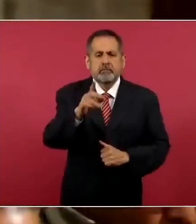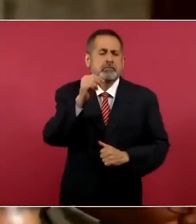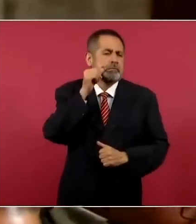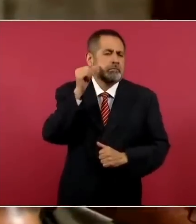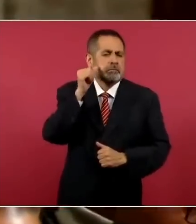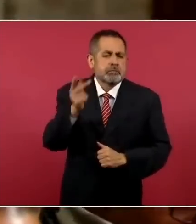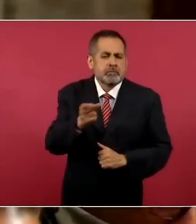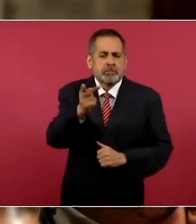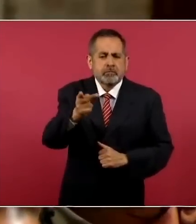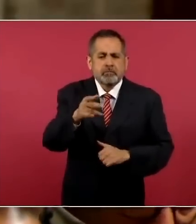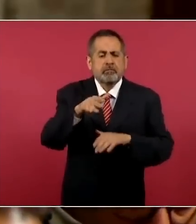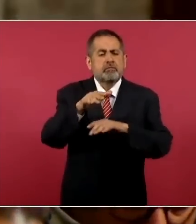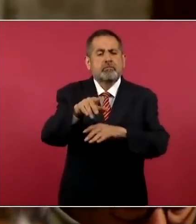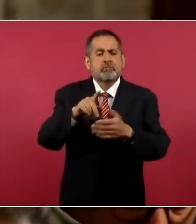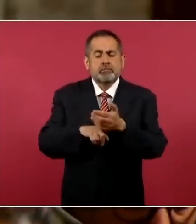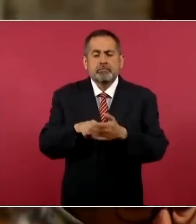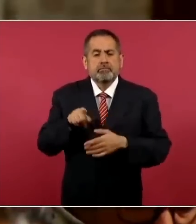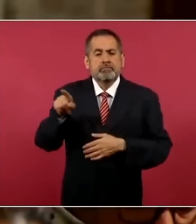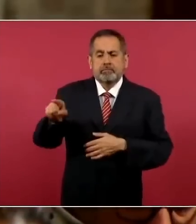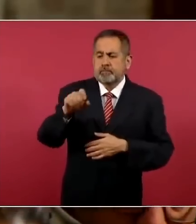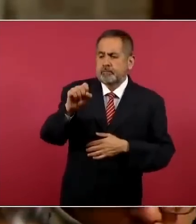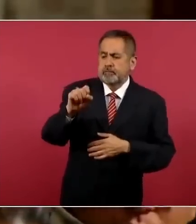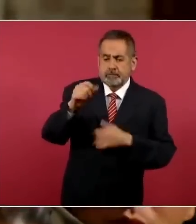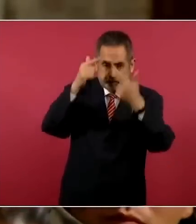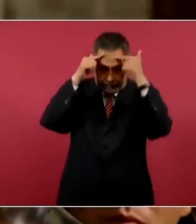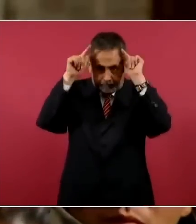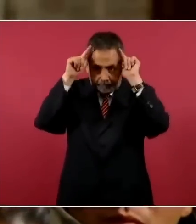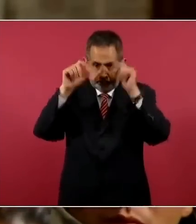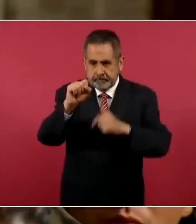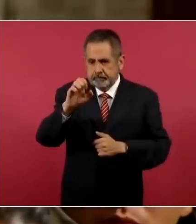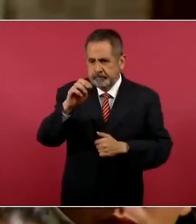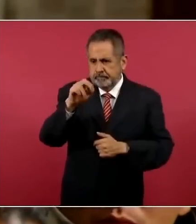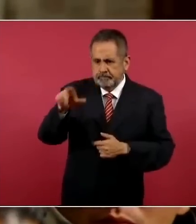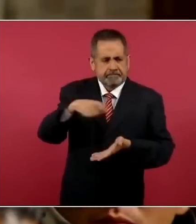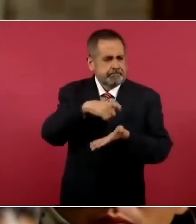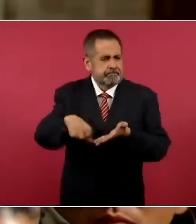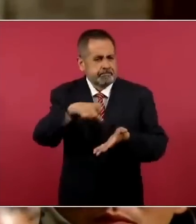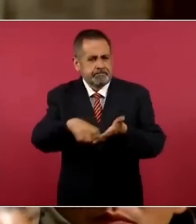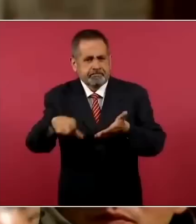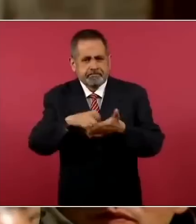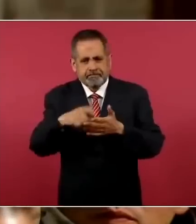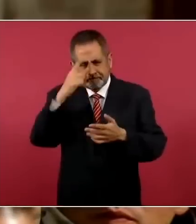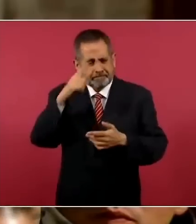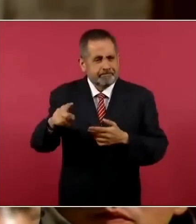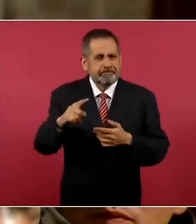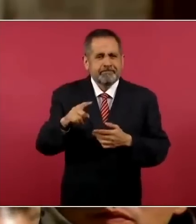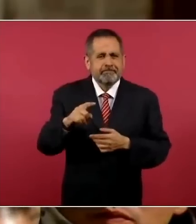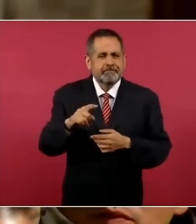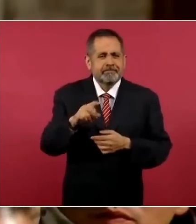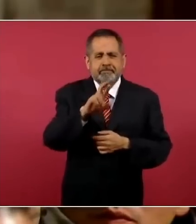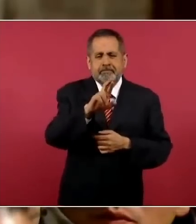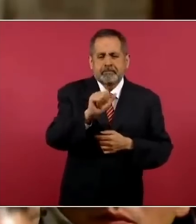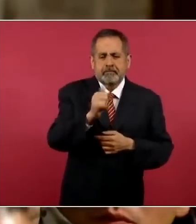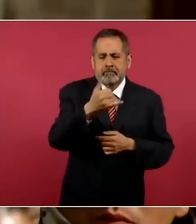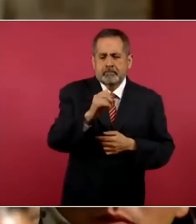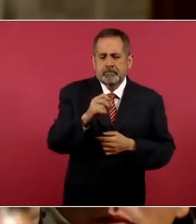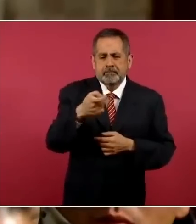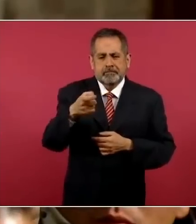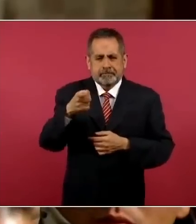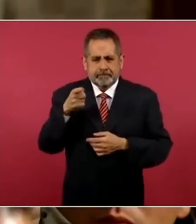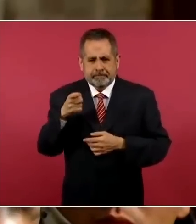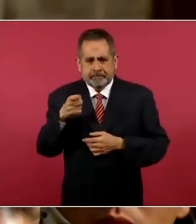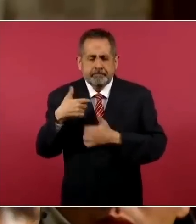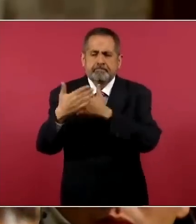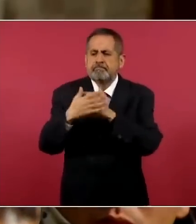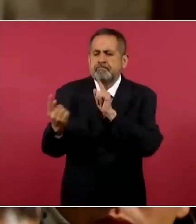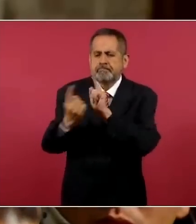sobre las compras de la Secretaría de Marina, sobre escáneres de rayos X para las aduanas. Ya voy a tener la entrevista y ya no es necesario esto,